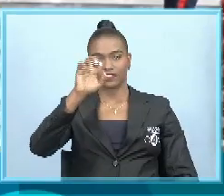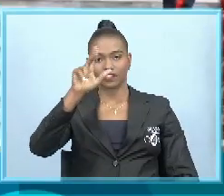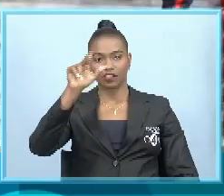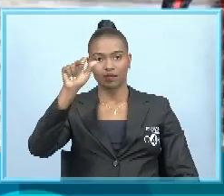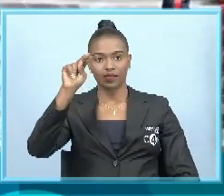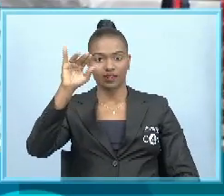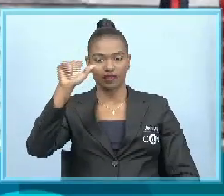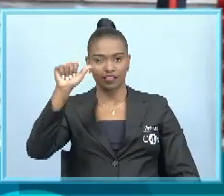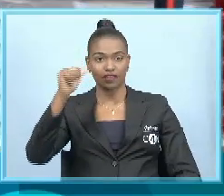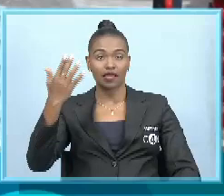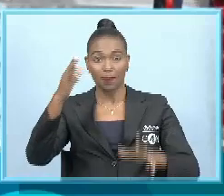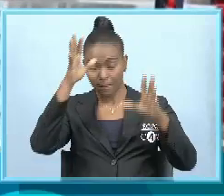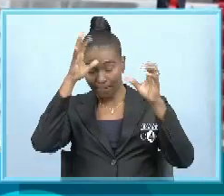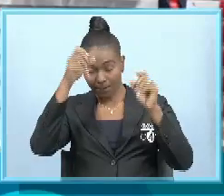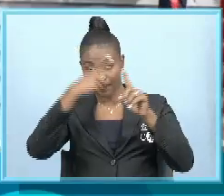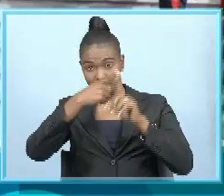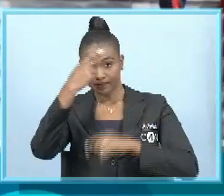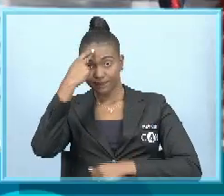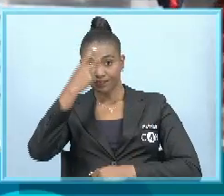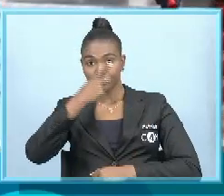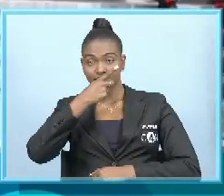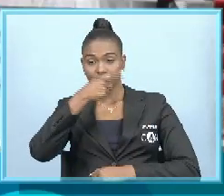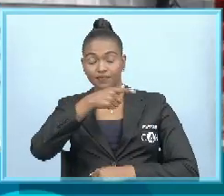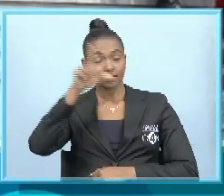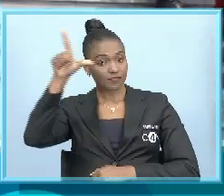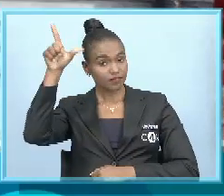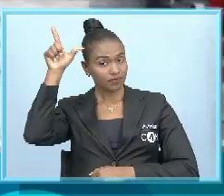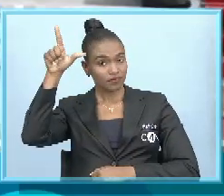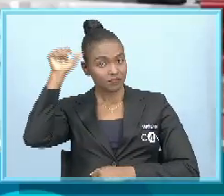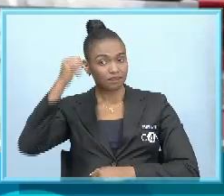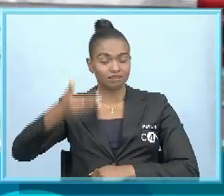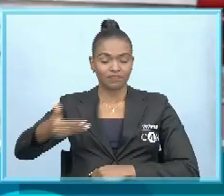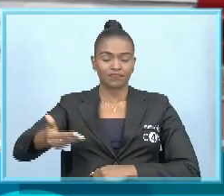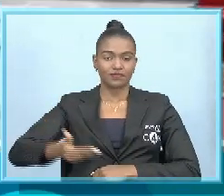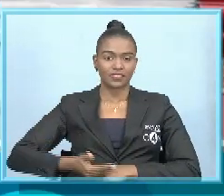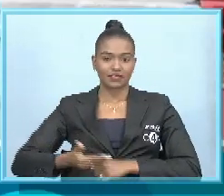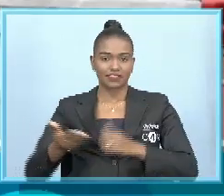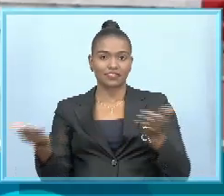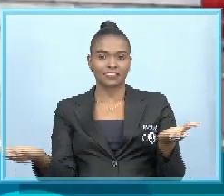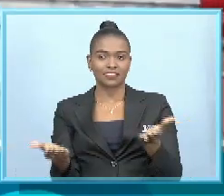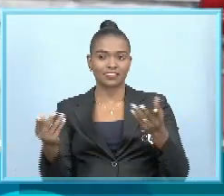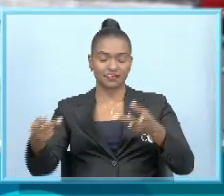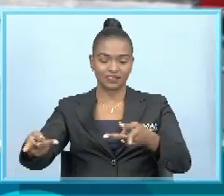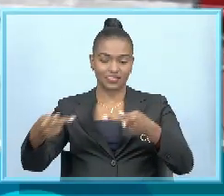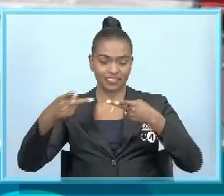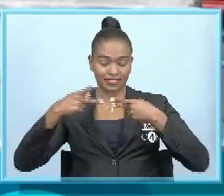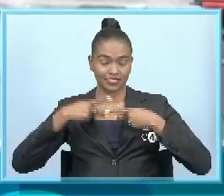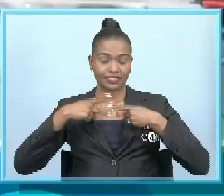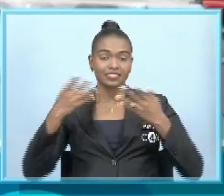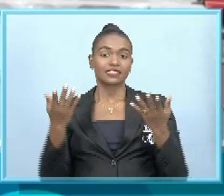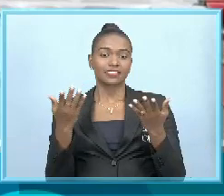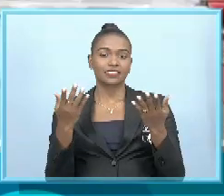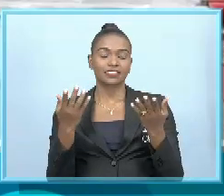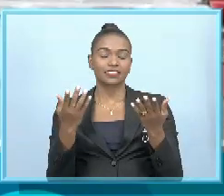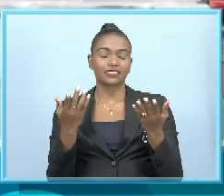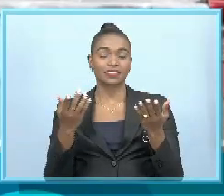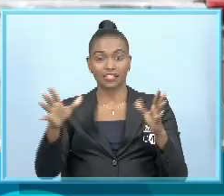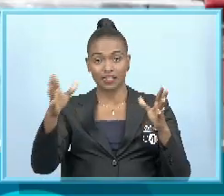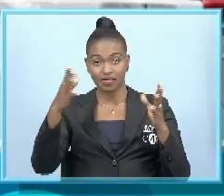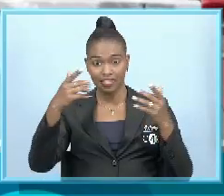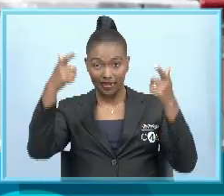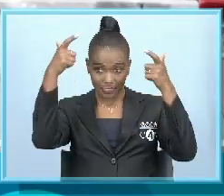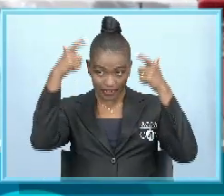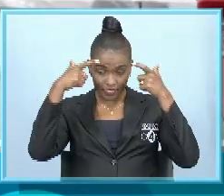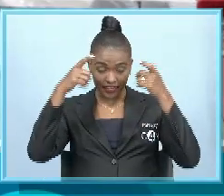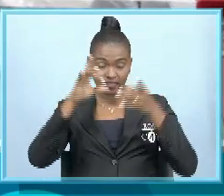El presidente de la República, Luis Abinader, recibió aquí la visita del